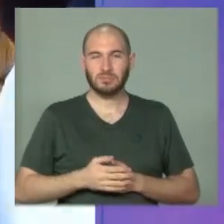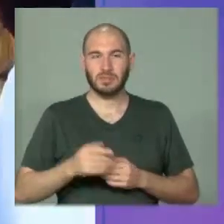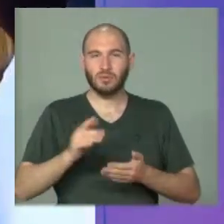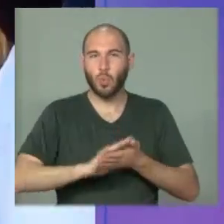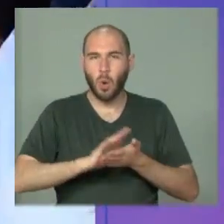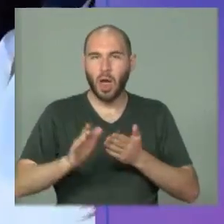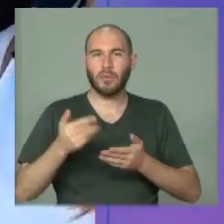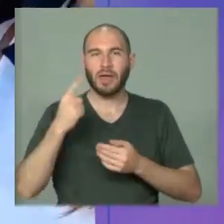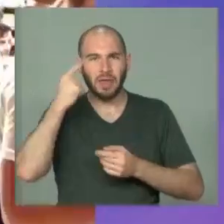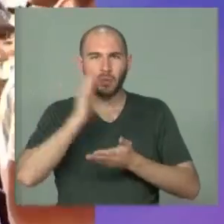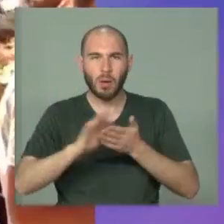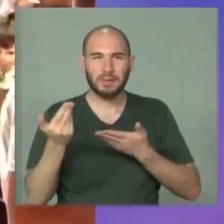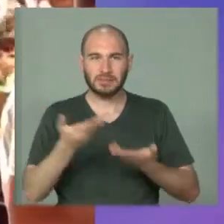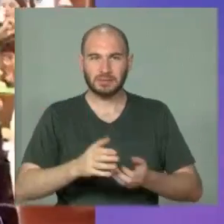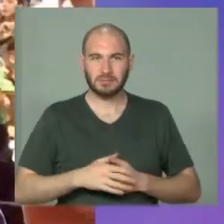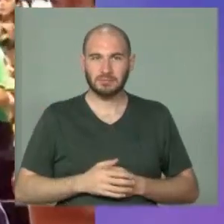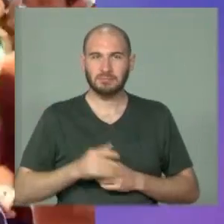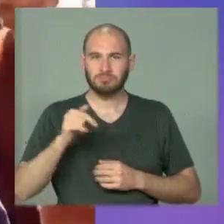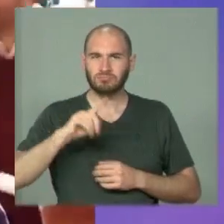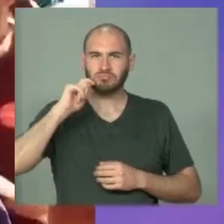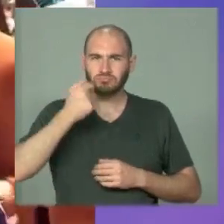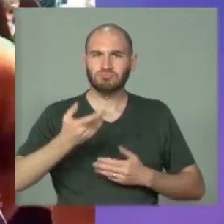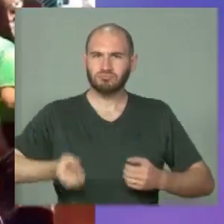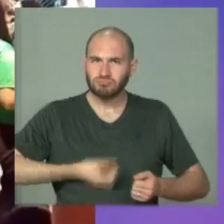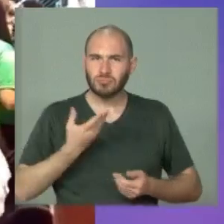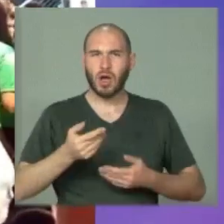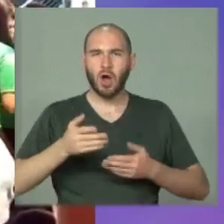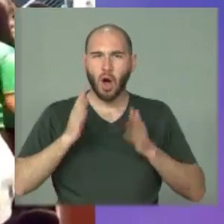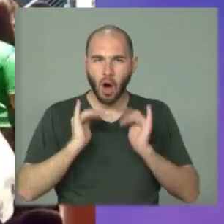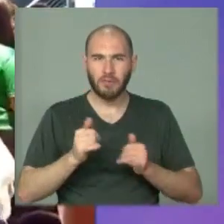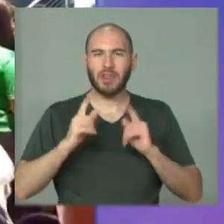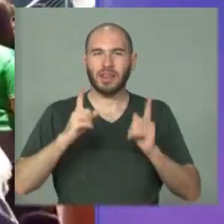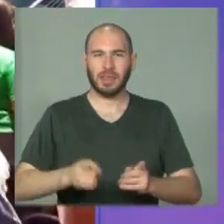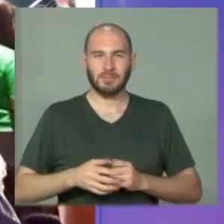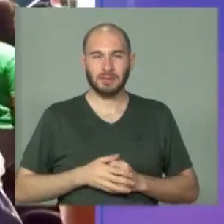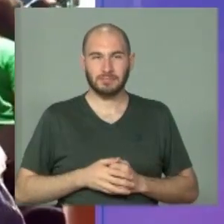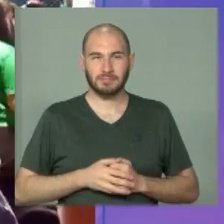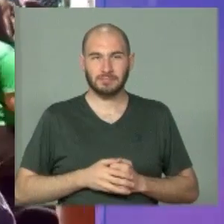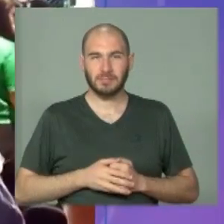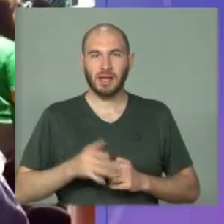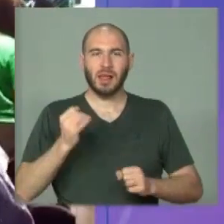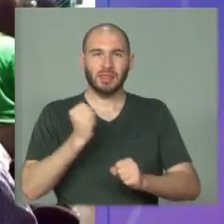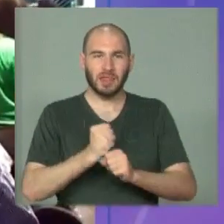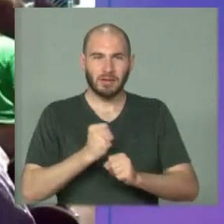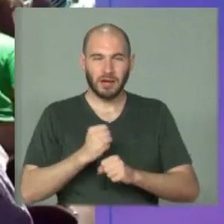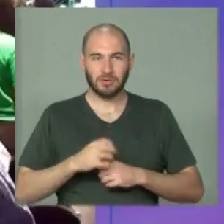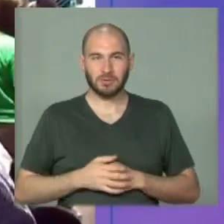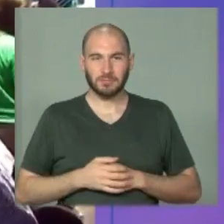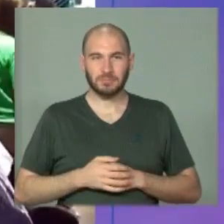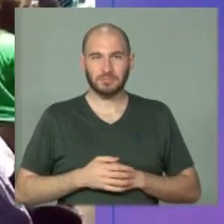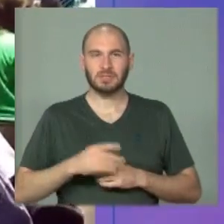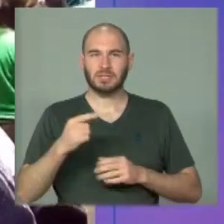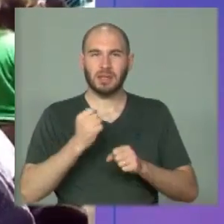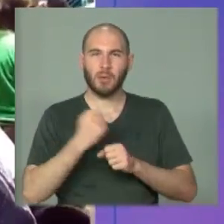innovar, a presentar ideas nuevas. Es muy lindo ver el entusiasmo de los chicos y especialmente el trabajo.